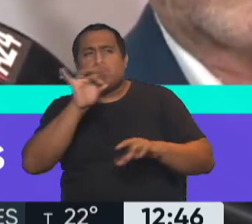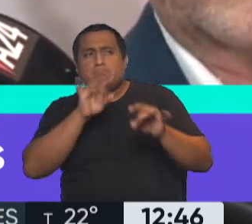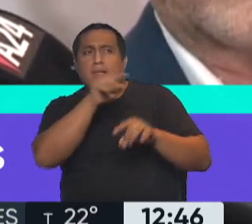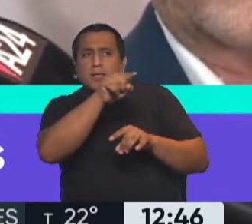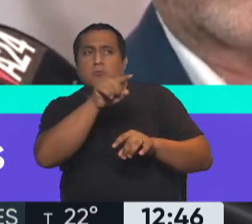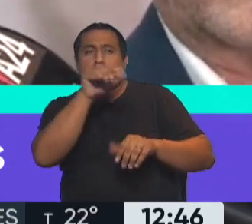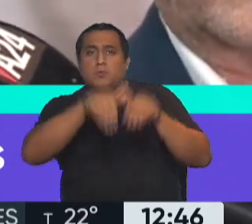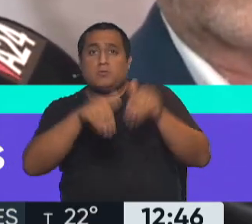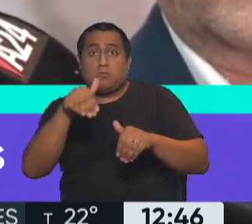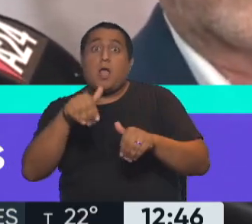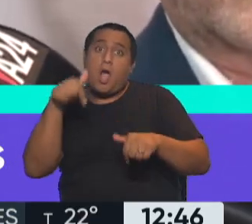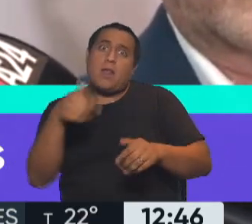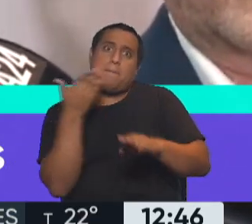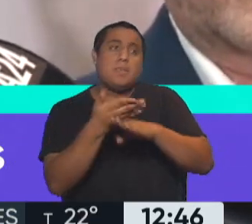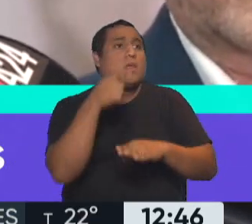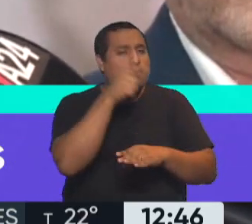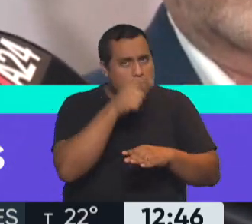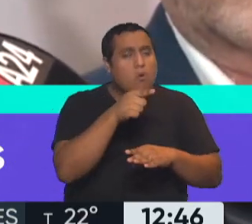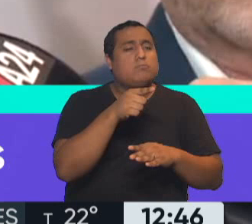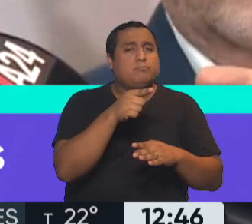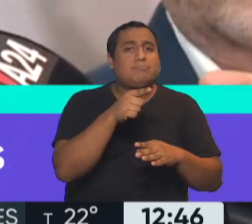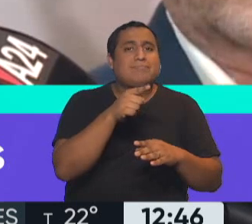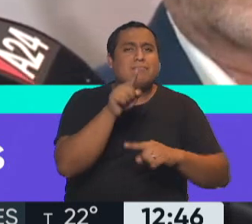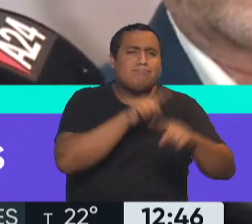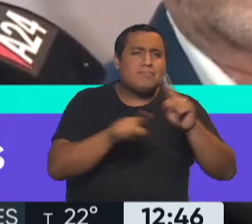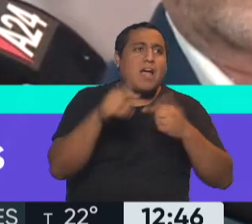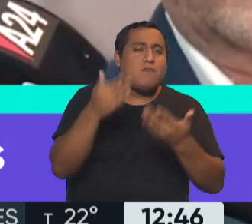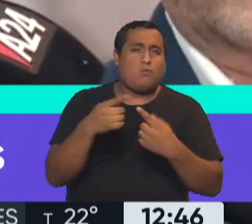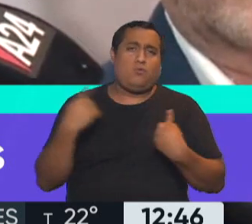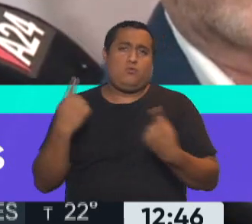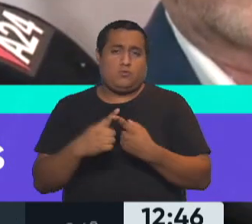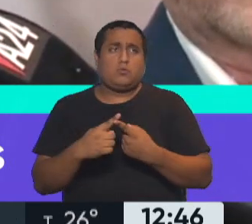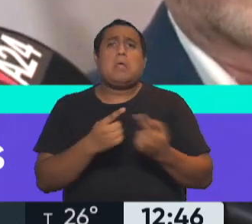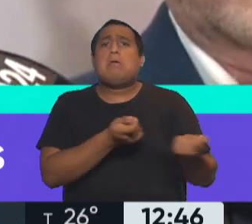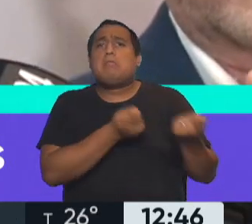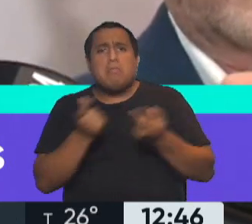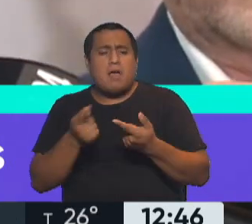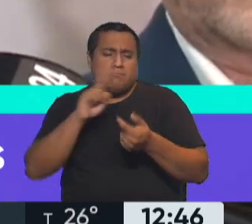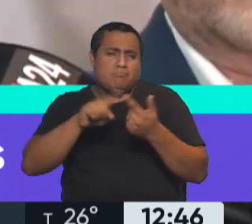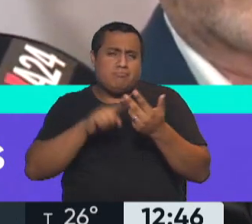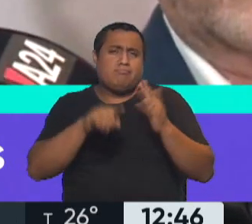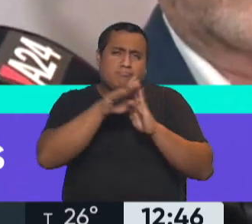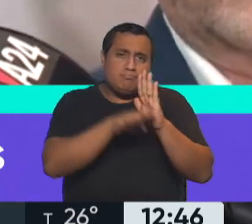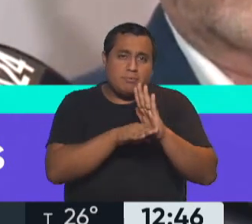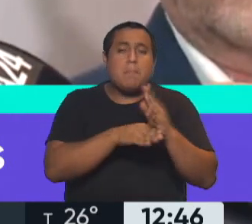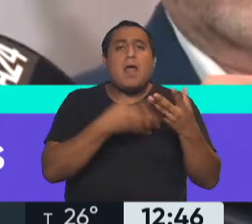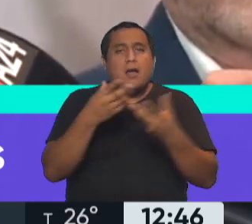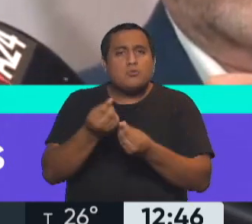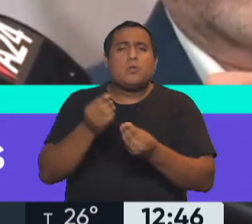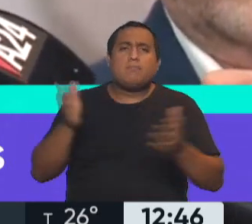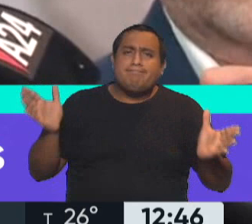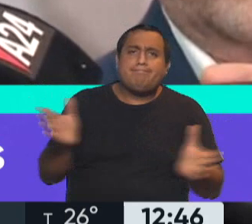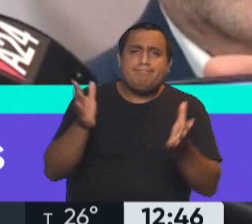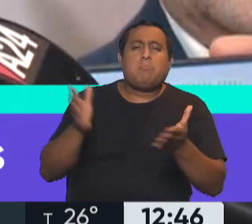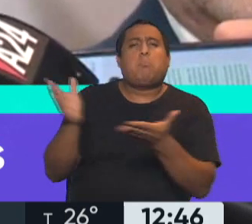en consecuencia legisle para nosotros y se generen las herramientas para potenciar al sistema